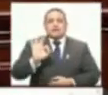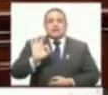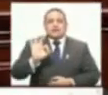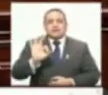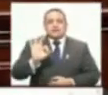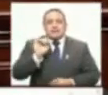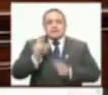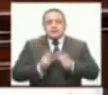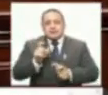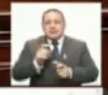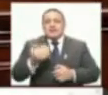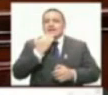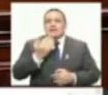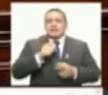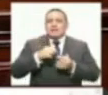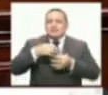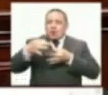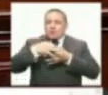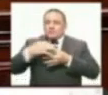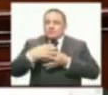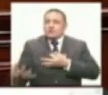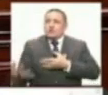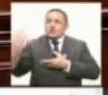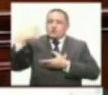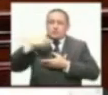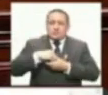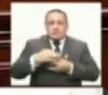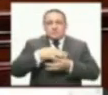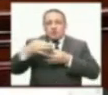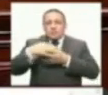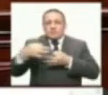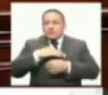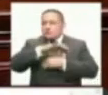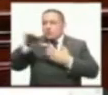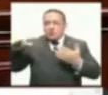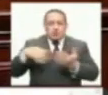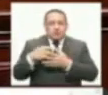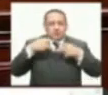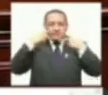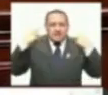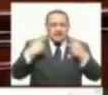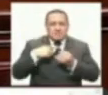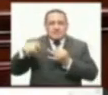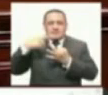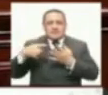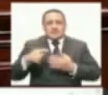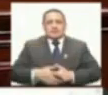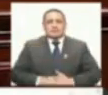candidatos provenientes de los pueblos originarios, de los pueblos indígenas, nativos y originarios,